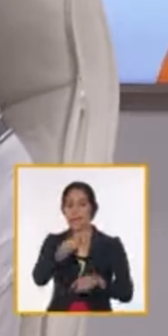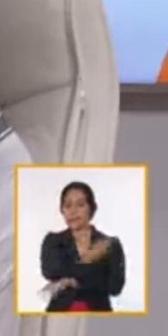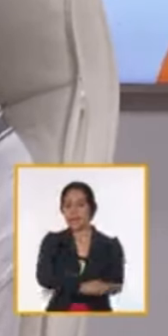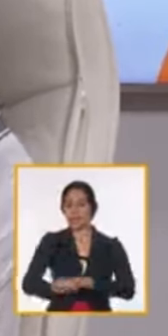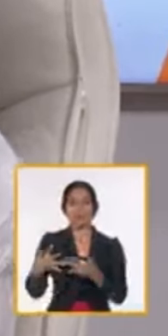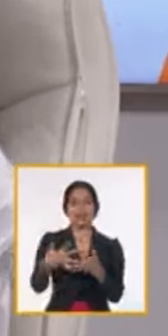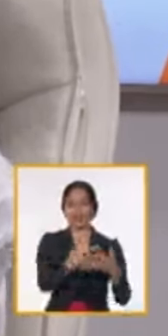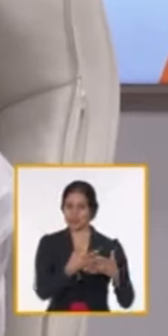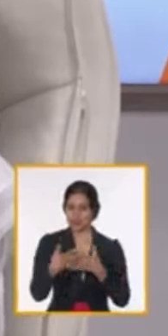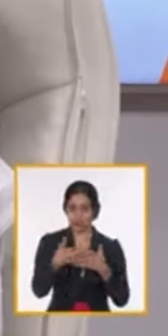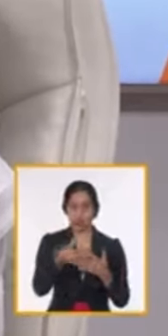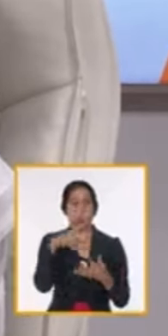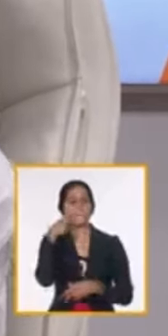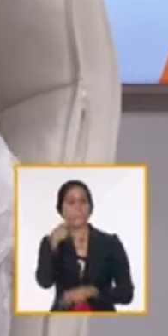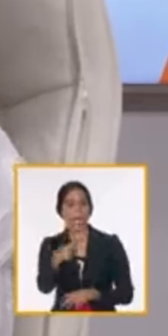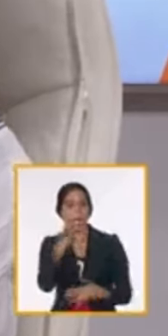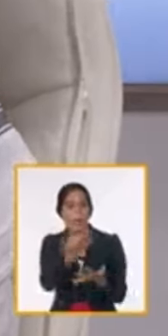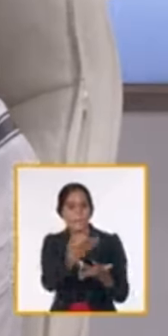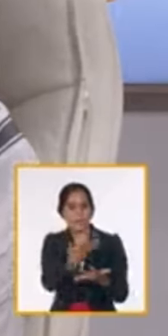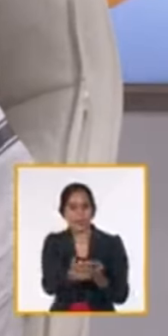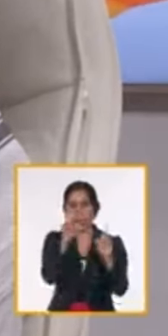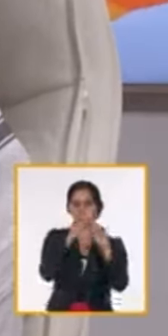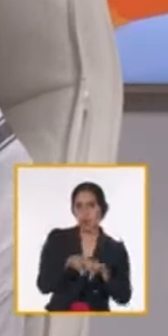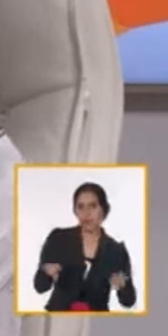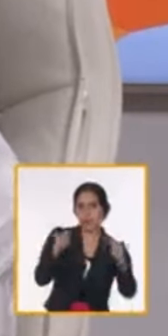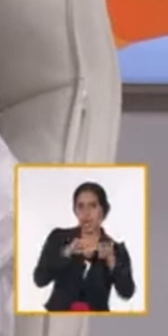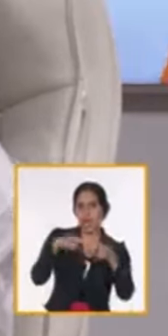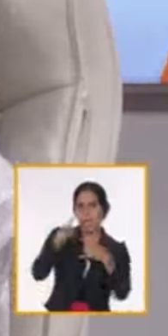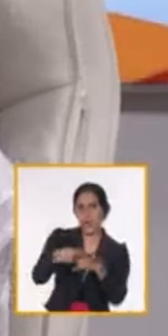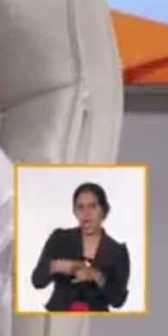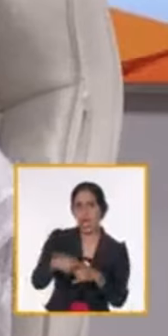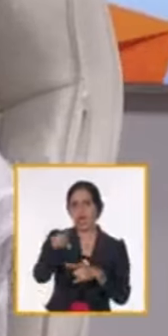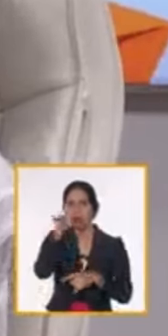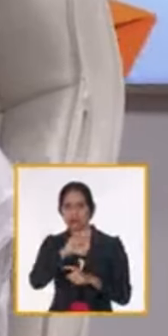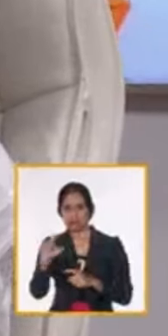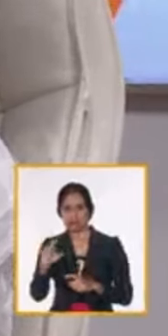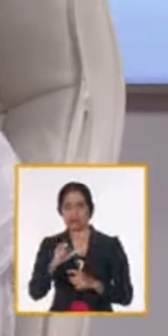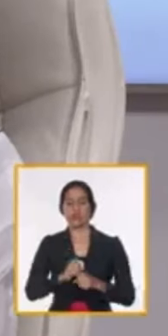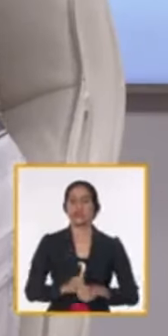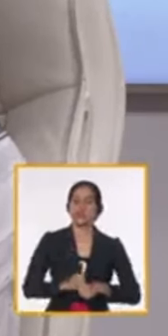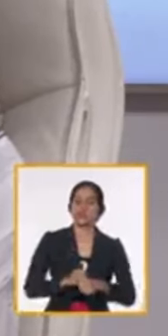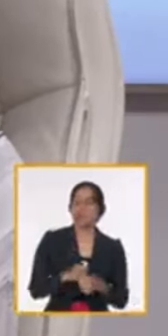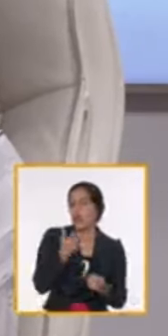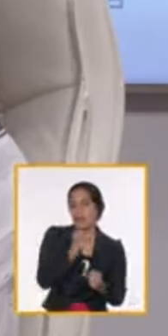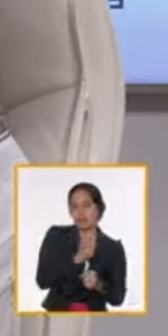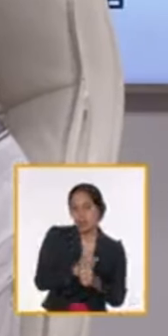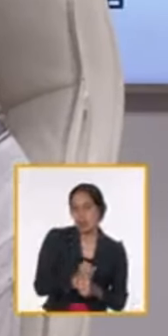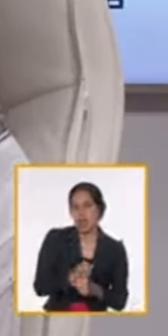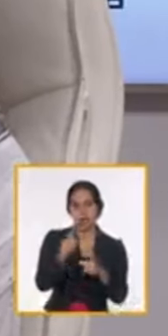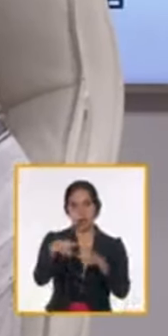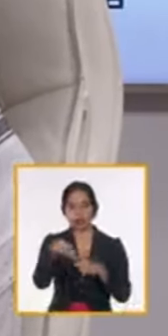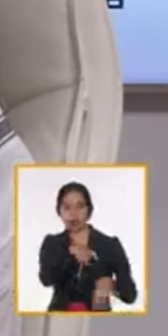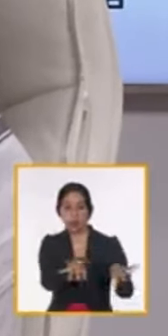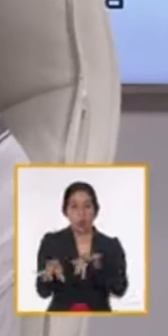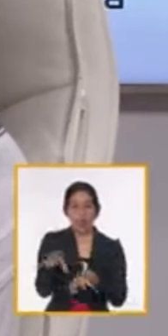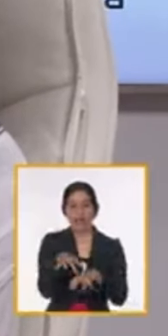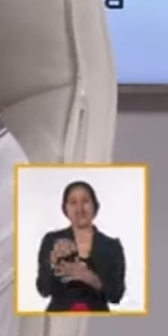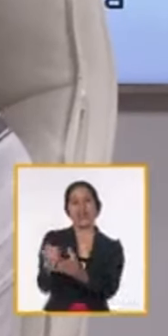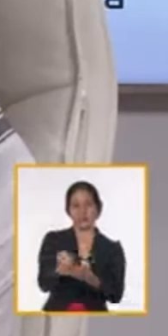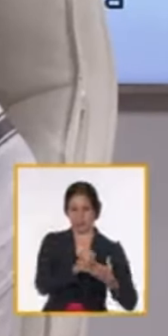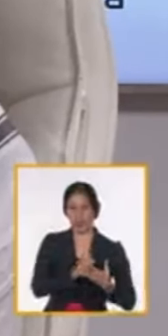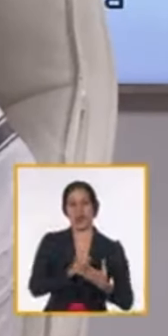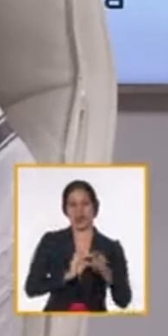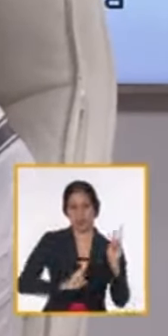instituciones, ya sea universidades o los sitios de trabajo, han sido cómplices de este